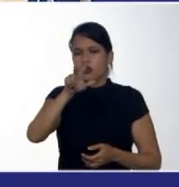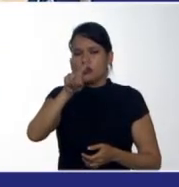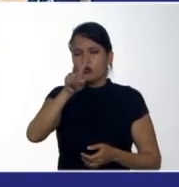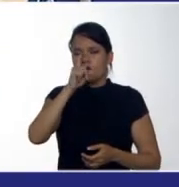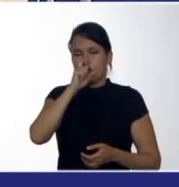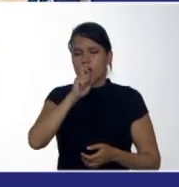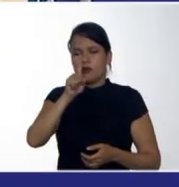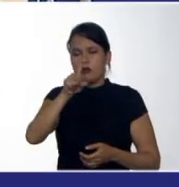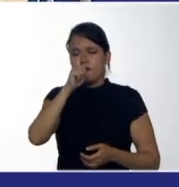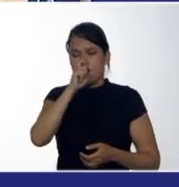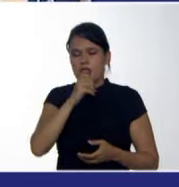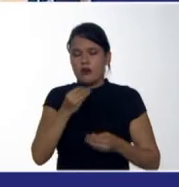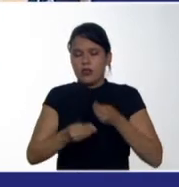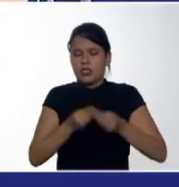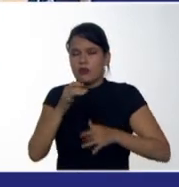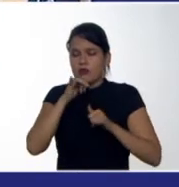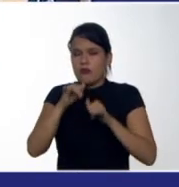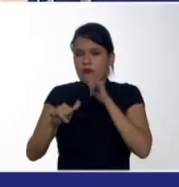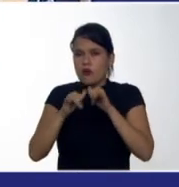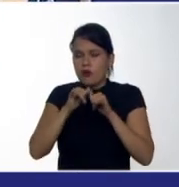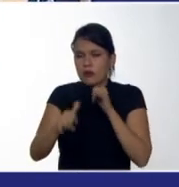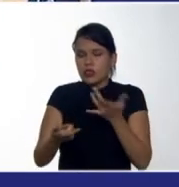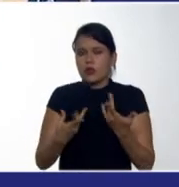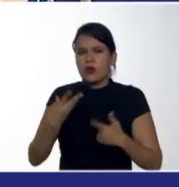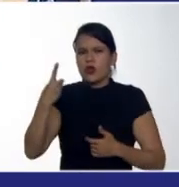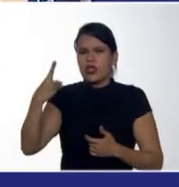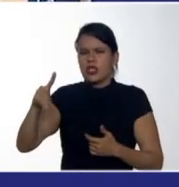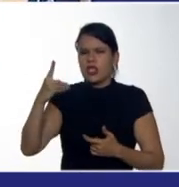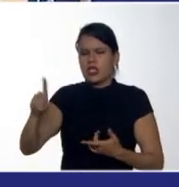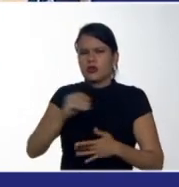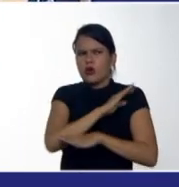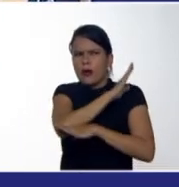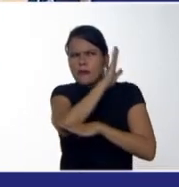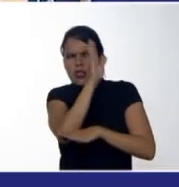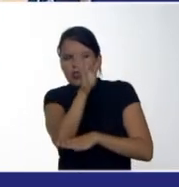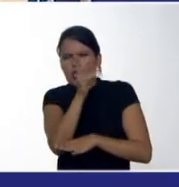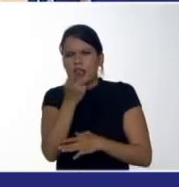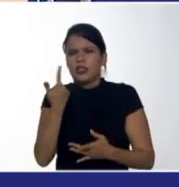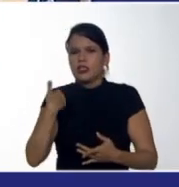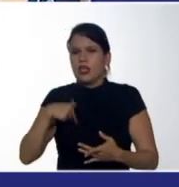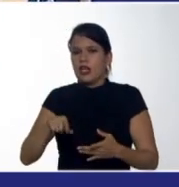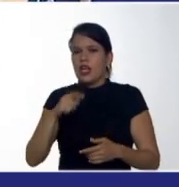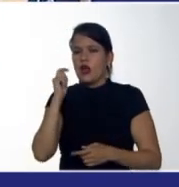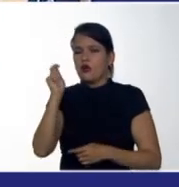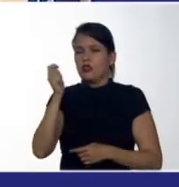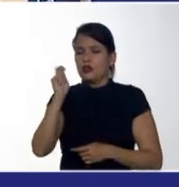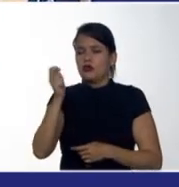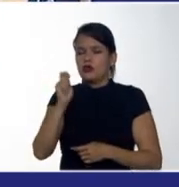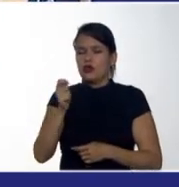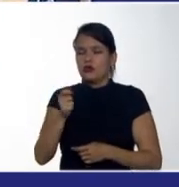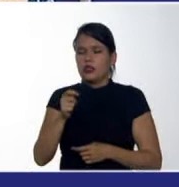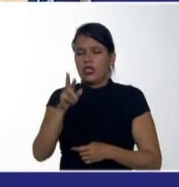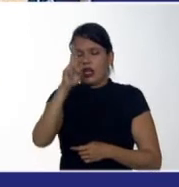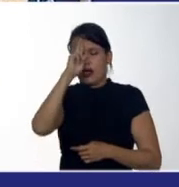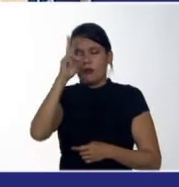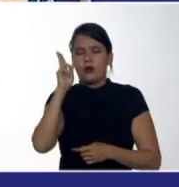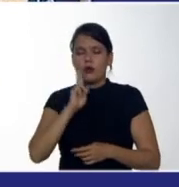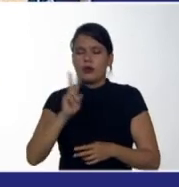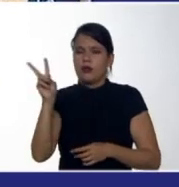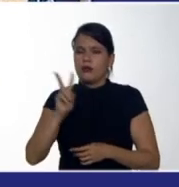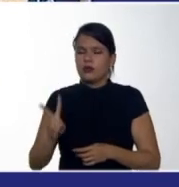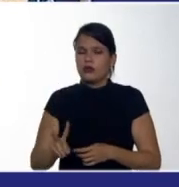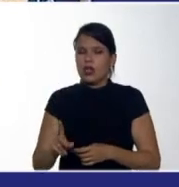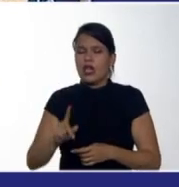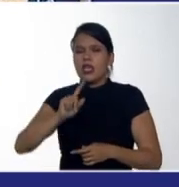a realizar un informe sobre los derechos ambientales contenidos en la Constitución de la República Bolivariana de Venezuela